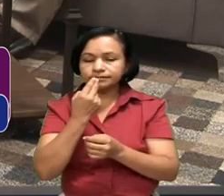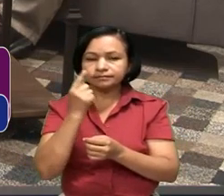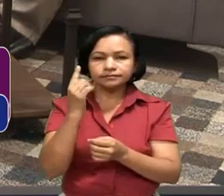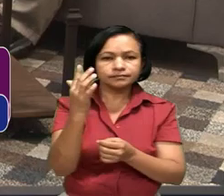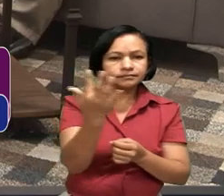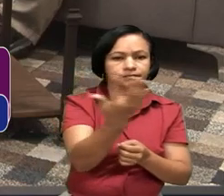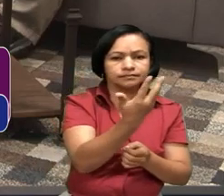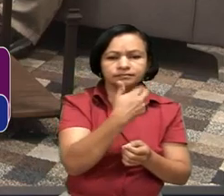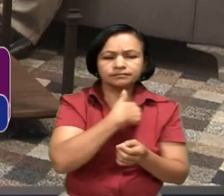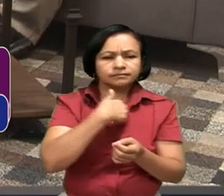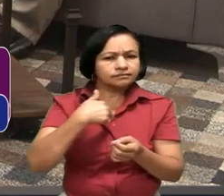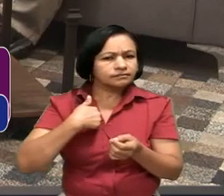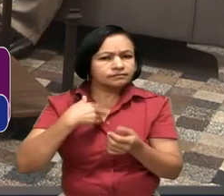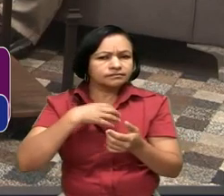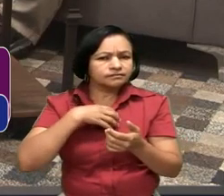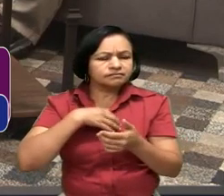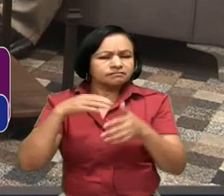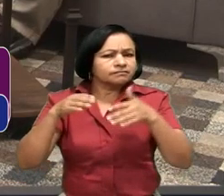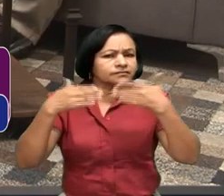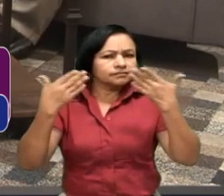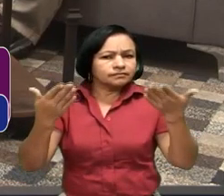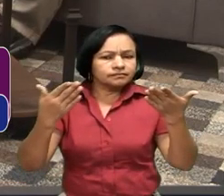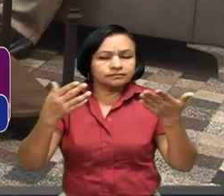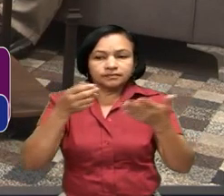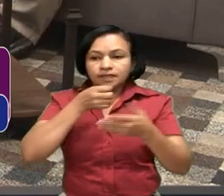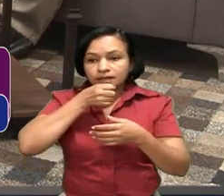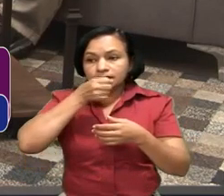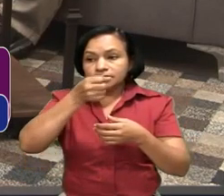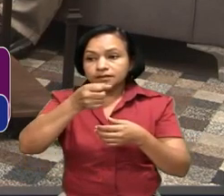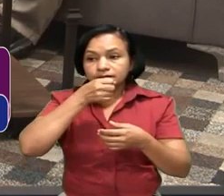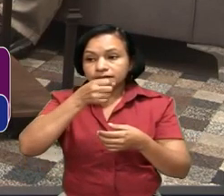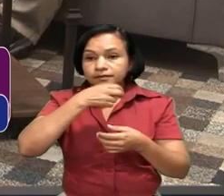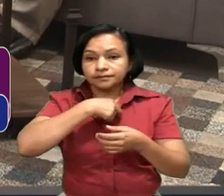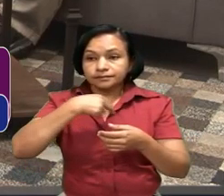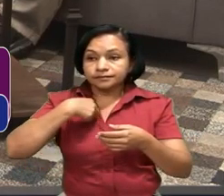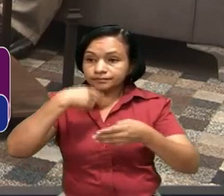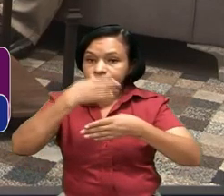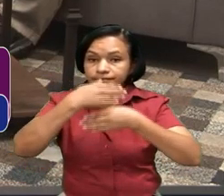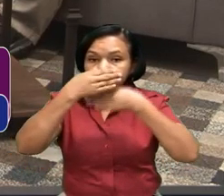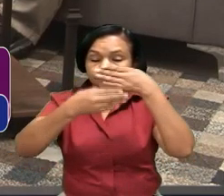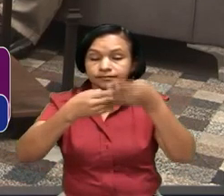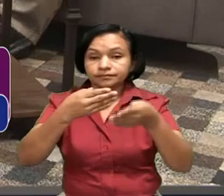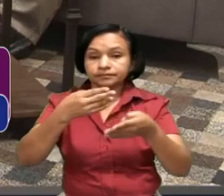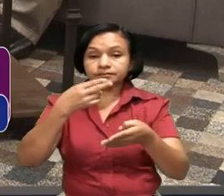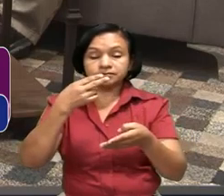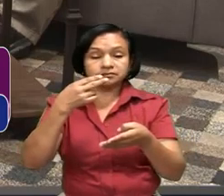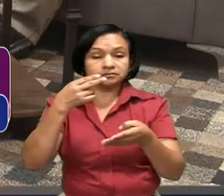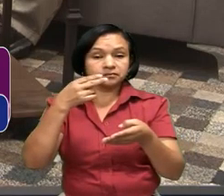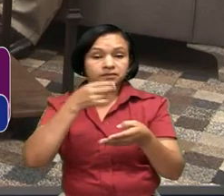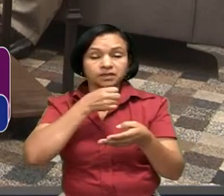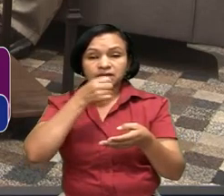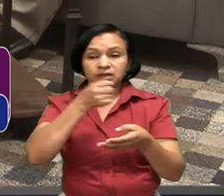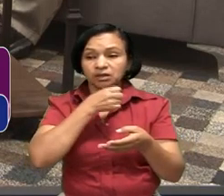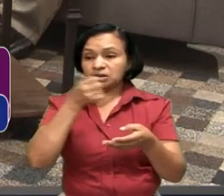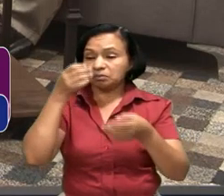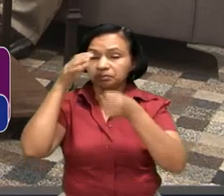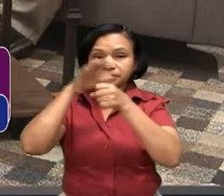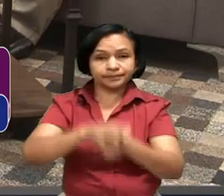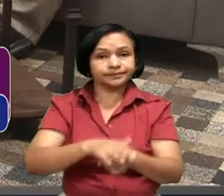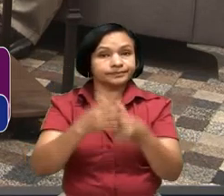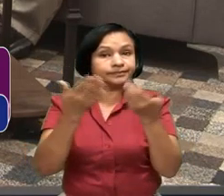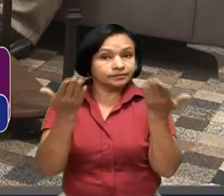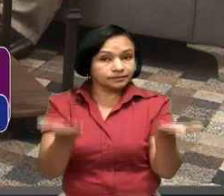o que debemos de ser periodistas que construimos o periodistas que destruimos y eso que vos